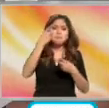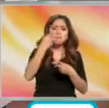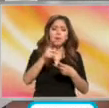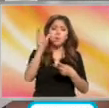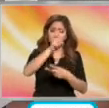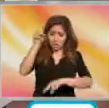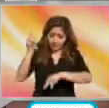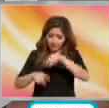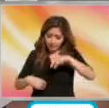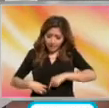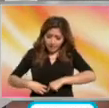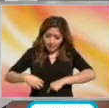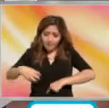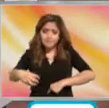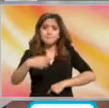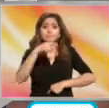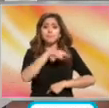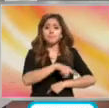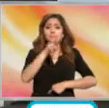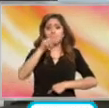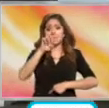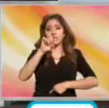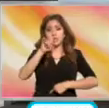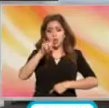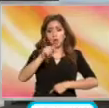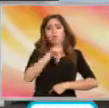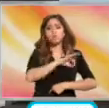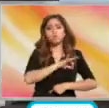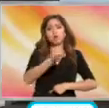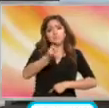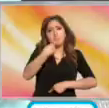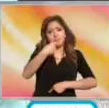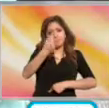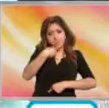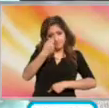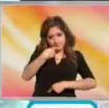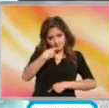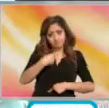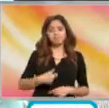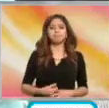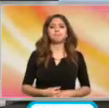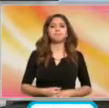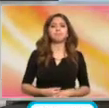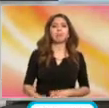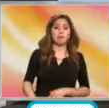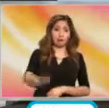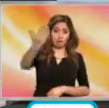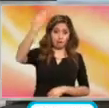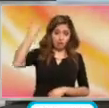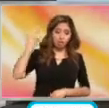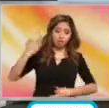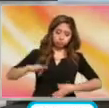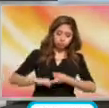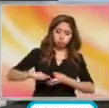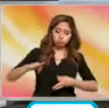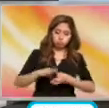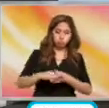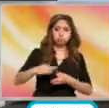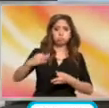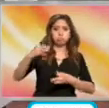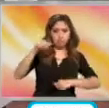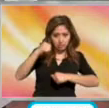en cierta forma, la función de la vesícula. Sí, pero antes se operaba muy frecuentemente. Ahora ya hay